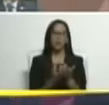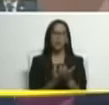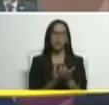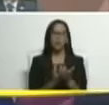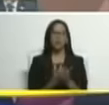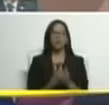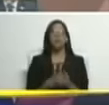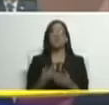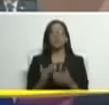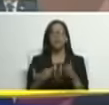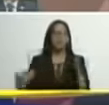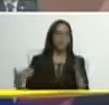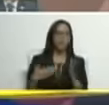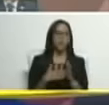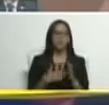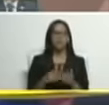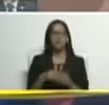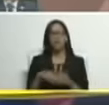un contragolpe